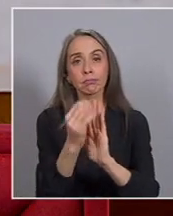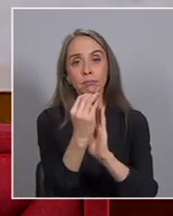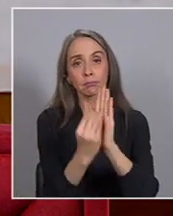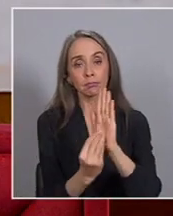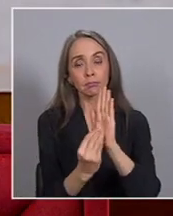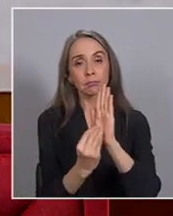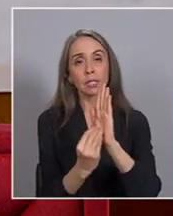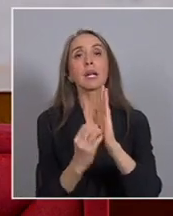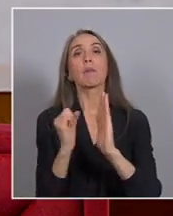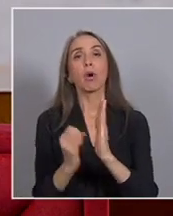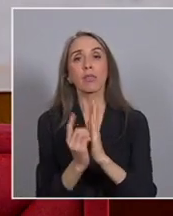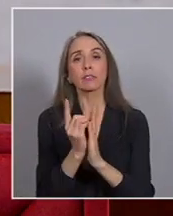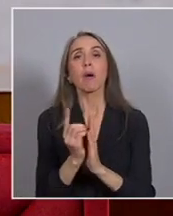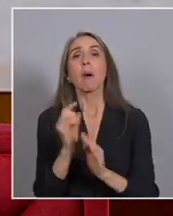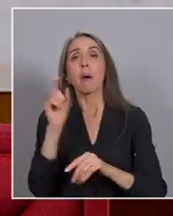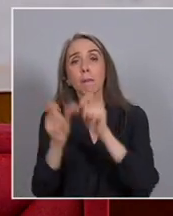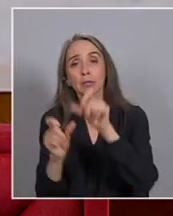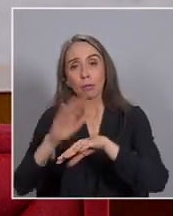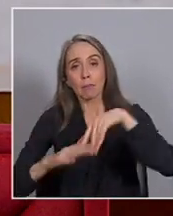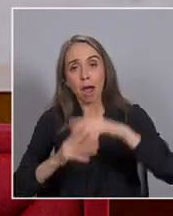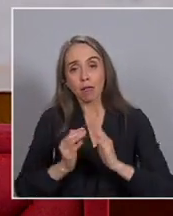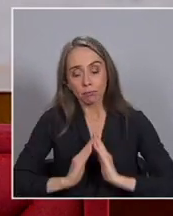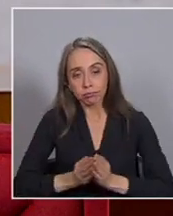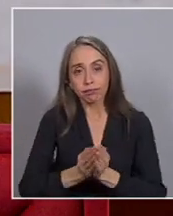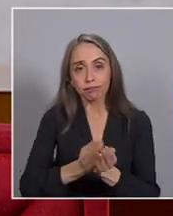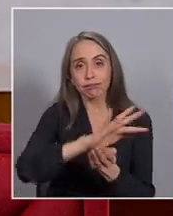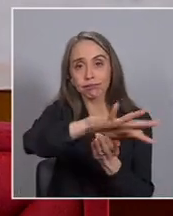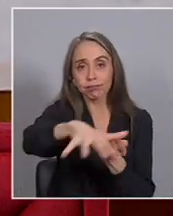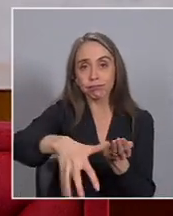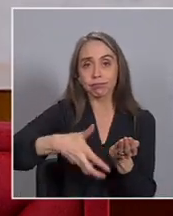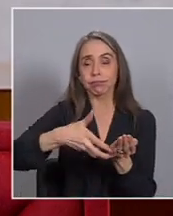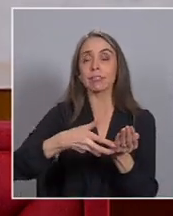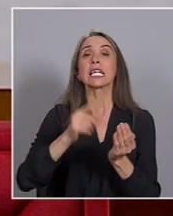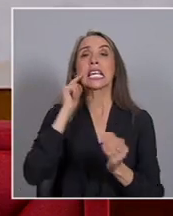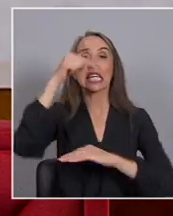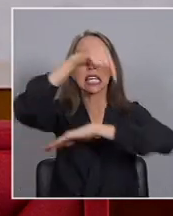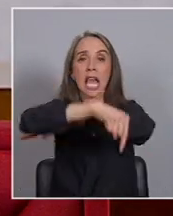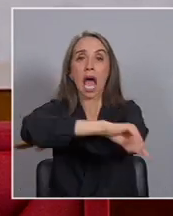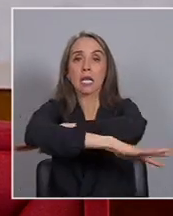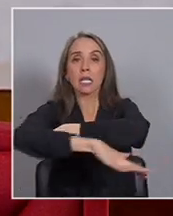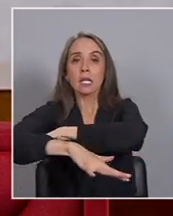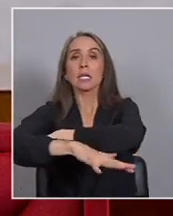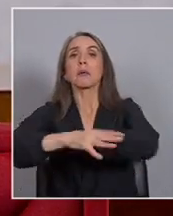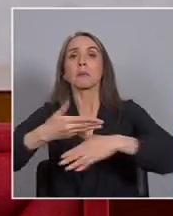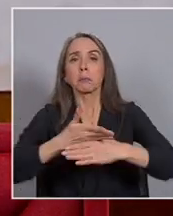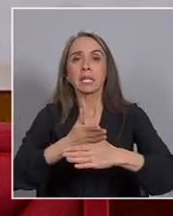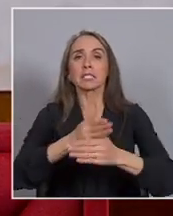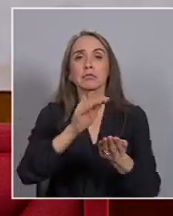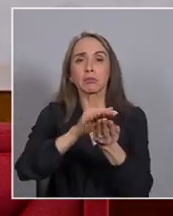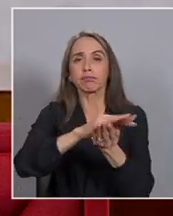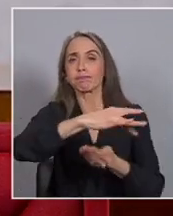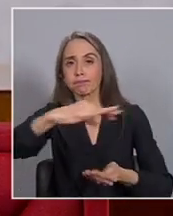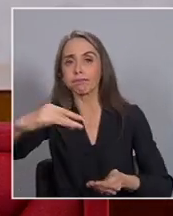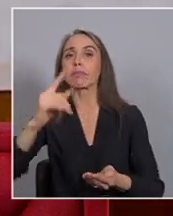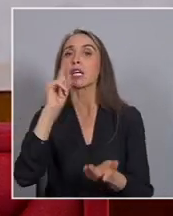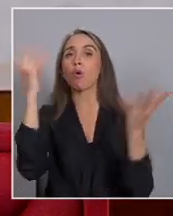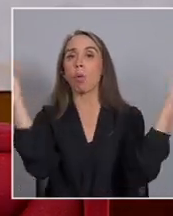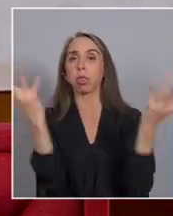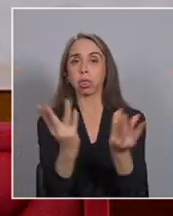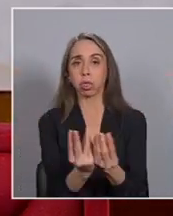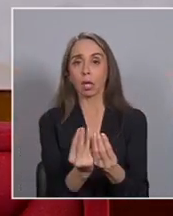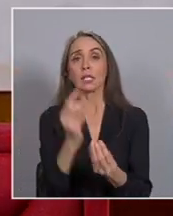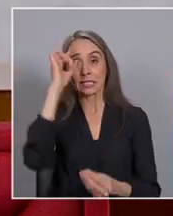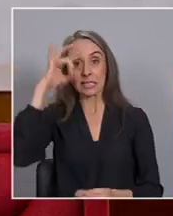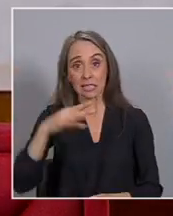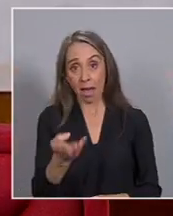para desarrollar la pesca artesanal y garantizar la sostenibilidad de nuestros recursos. Sabemos, y me